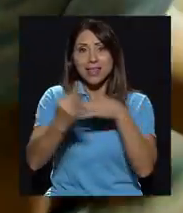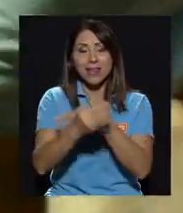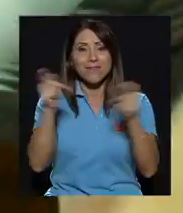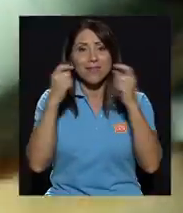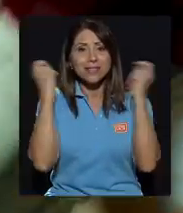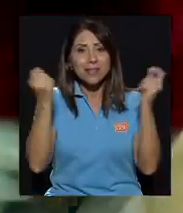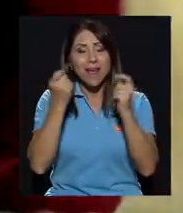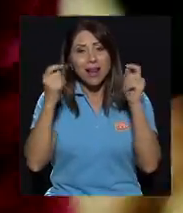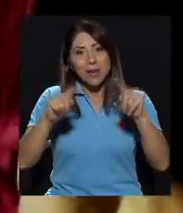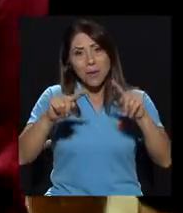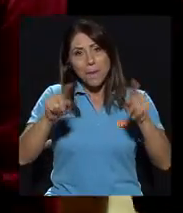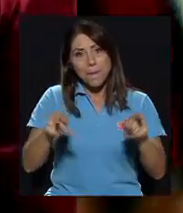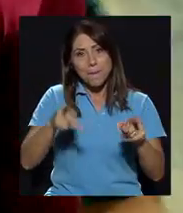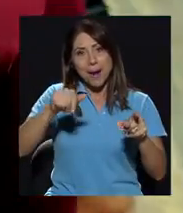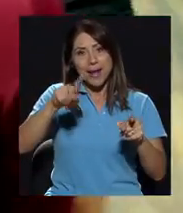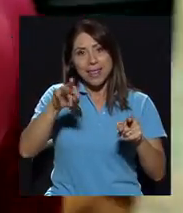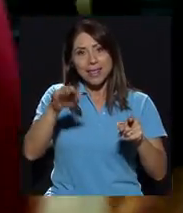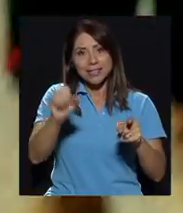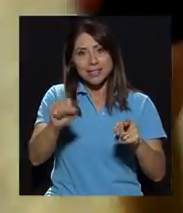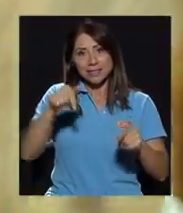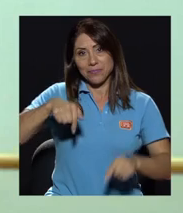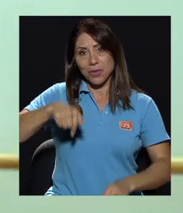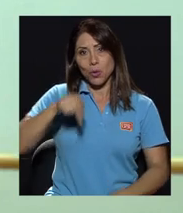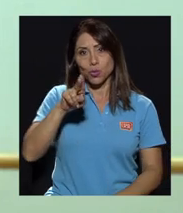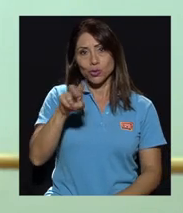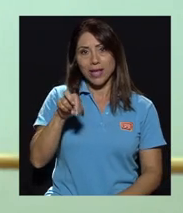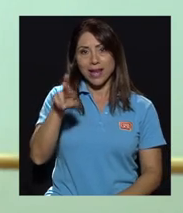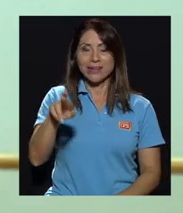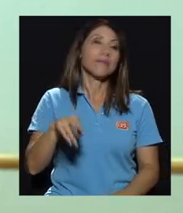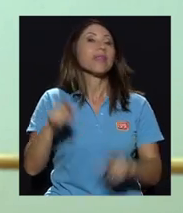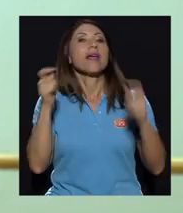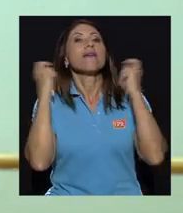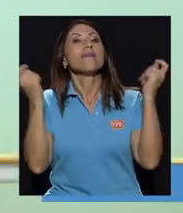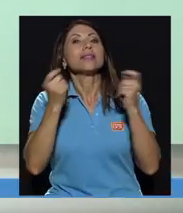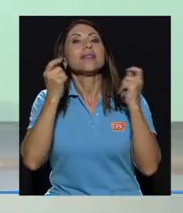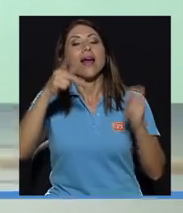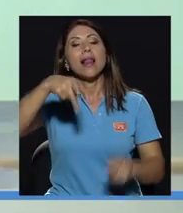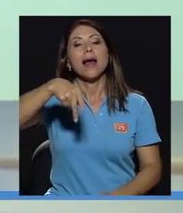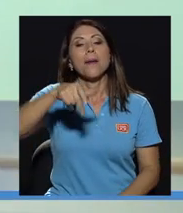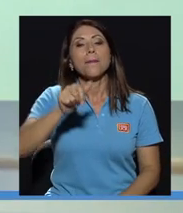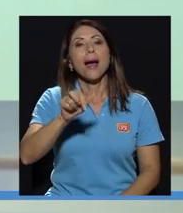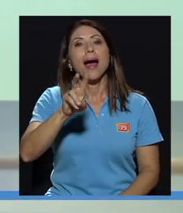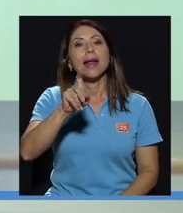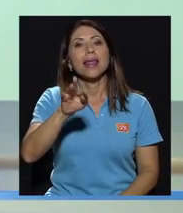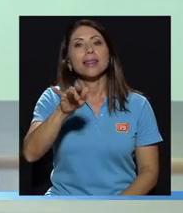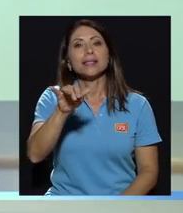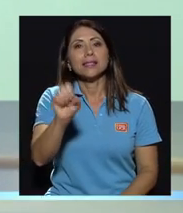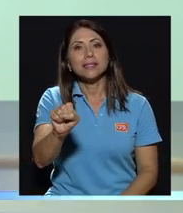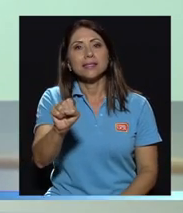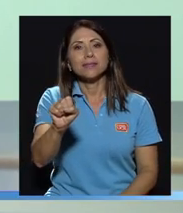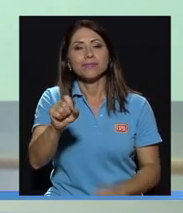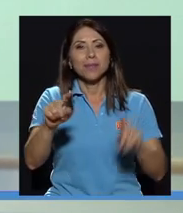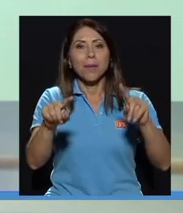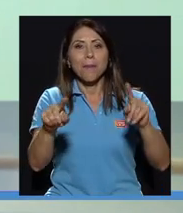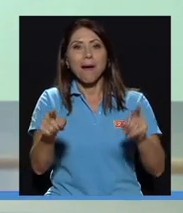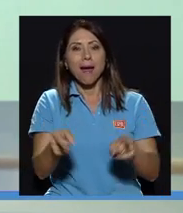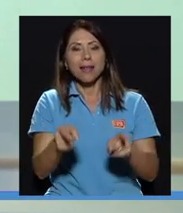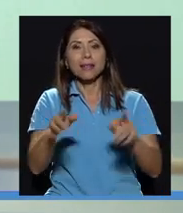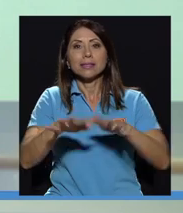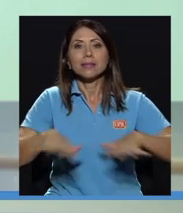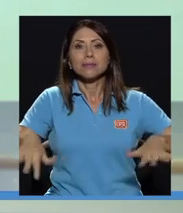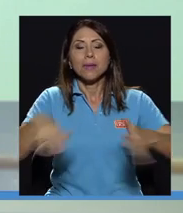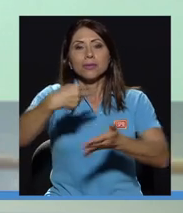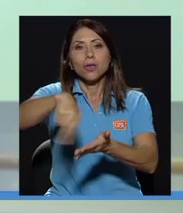Festival Paréntesis en la UCR. El Festival Paréntesis Espacio Danza 2018 es la